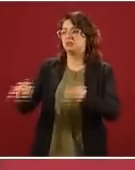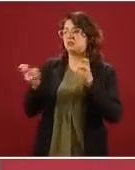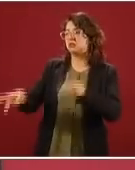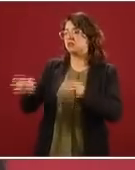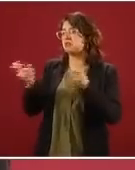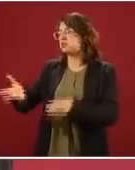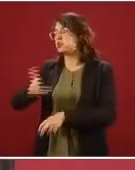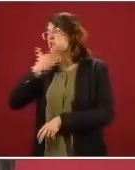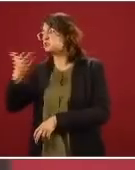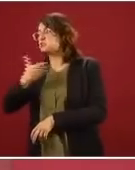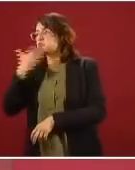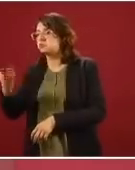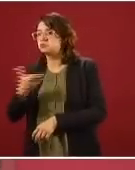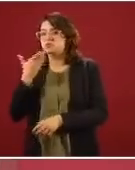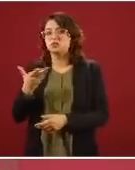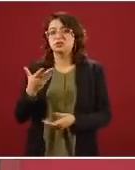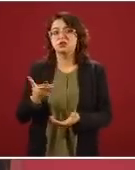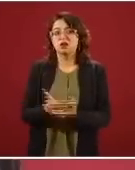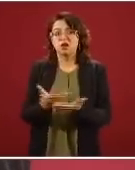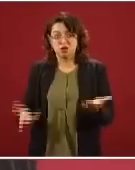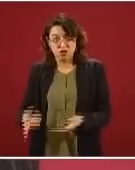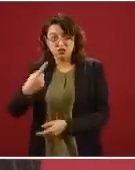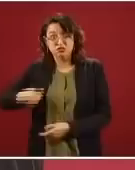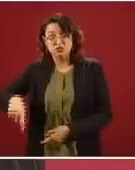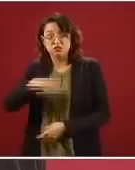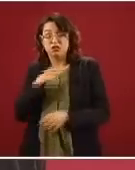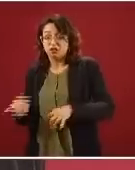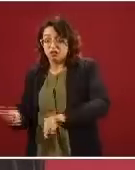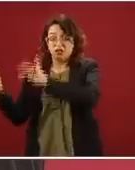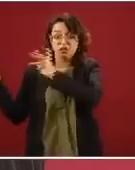robar, y ahora están molestos